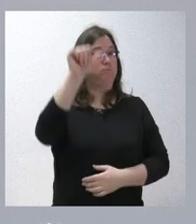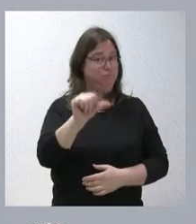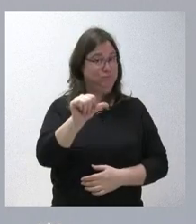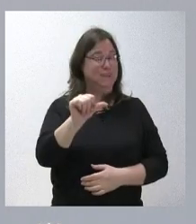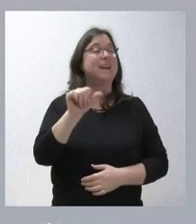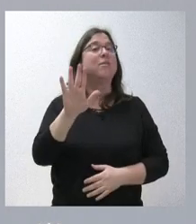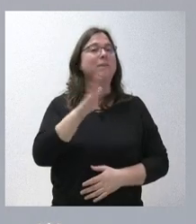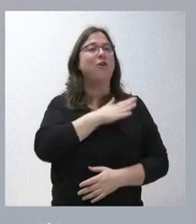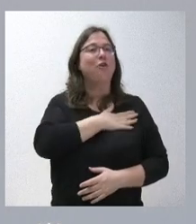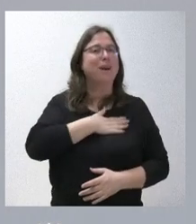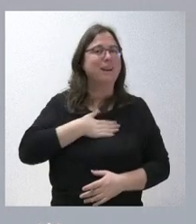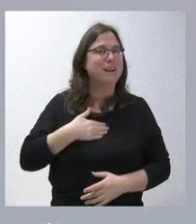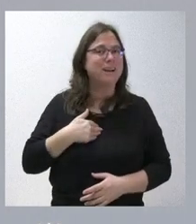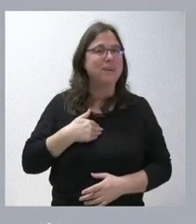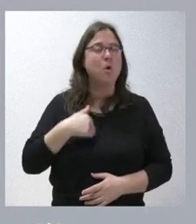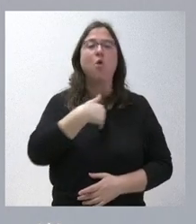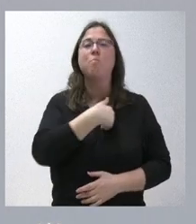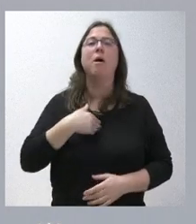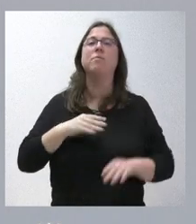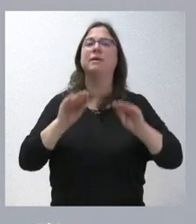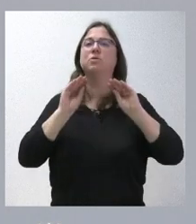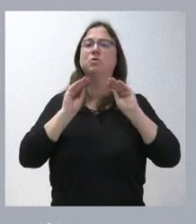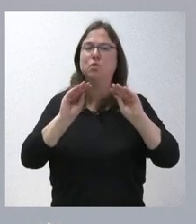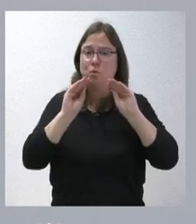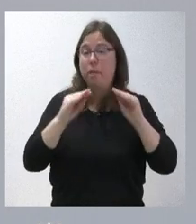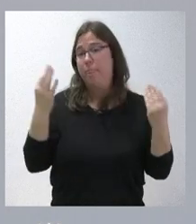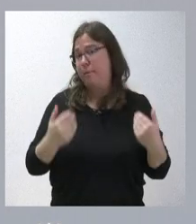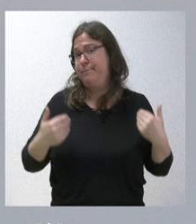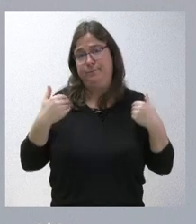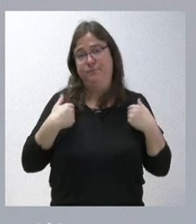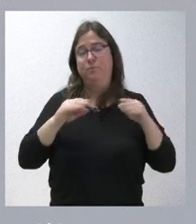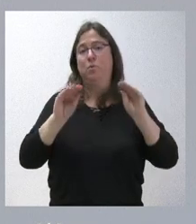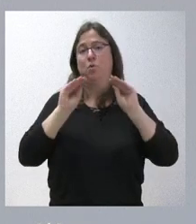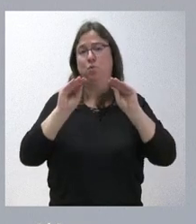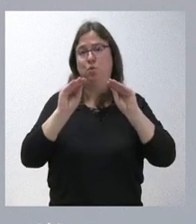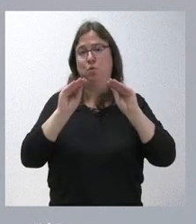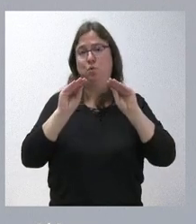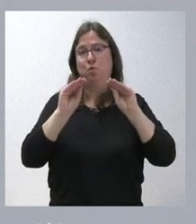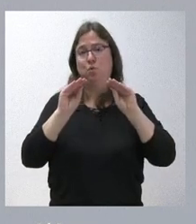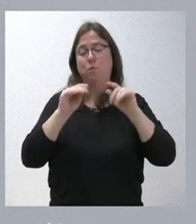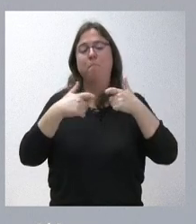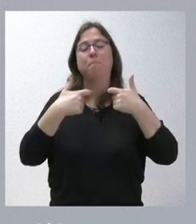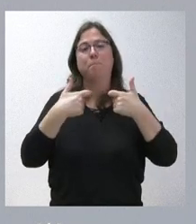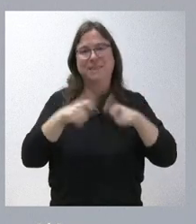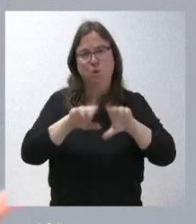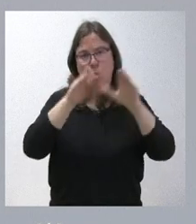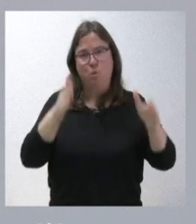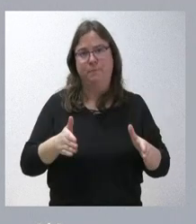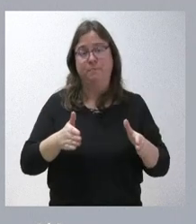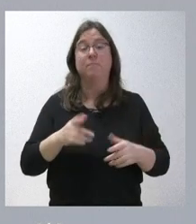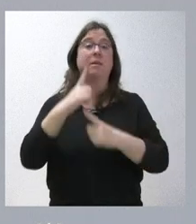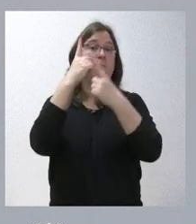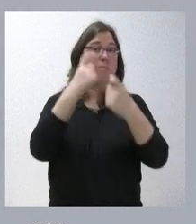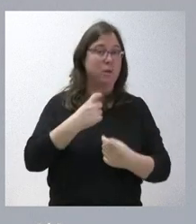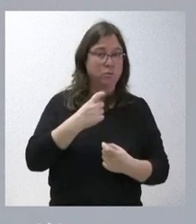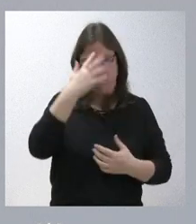excluir en modo alguno el papel que va a corresponder y que tiene que corresponder a este esta mesa sectorial desde ese punto de vista ante la pregunta